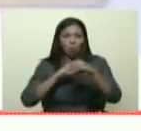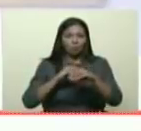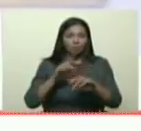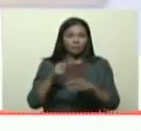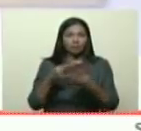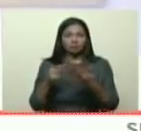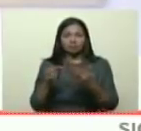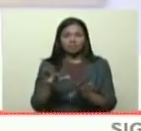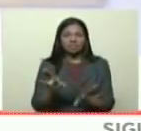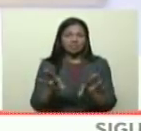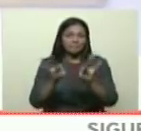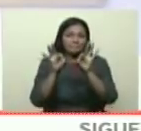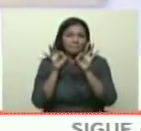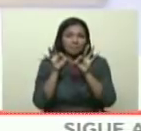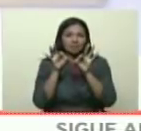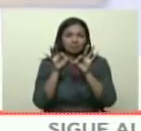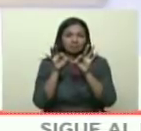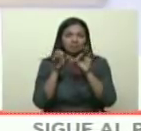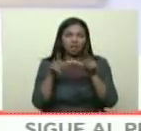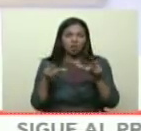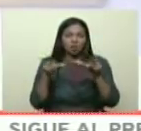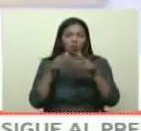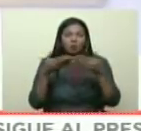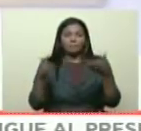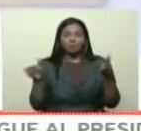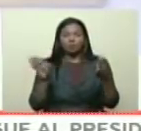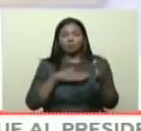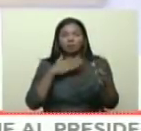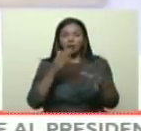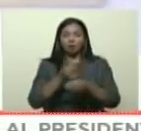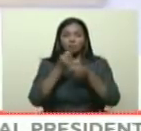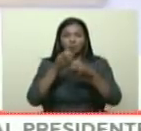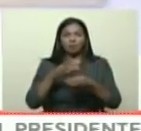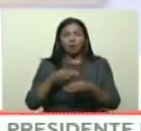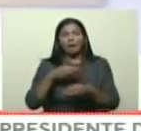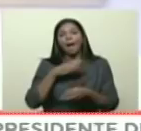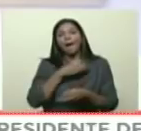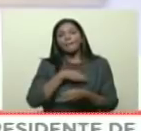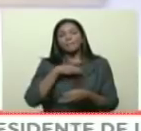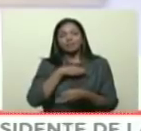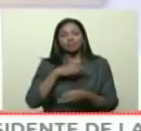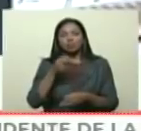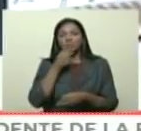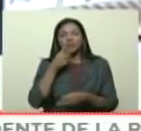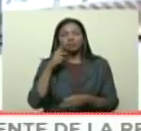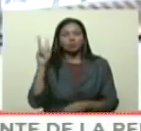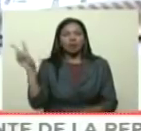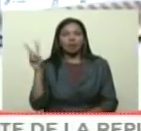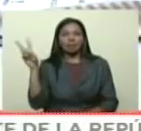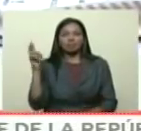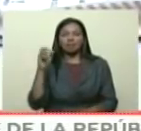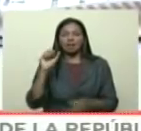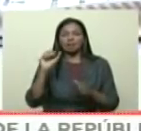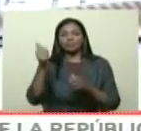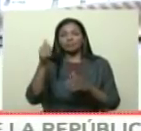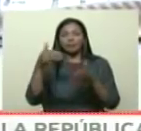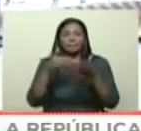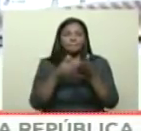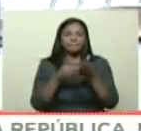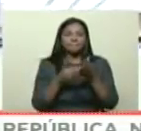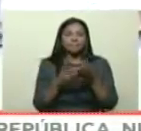y especialmente en los escenarios públicos recuperados por la misión Venezuela Bella. Aprobado. 10.000 nuevos jóvenes